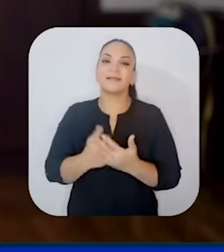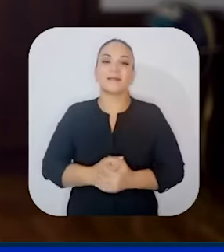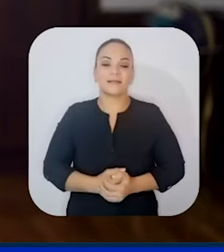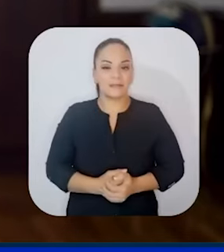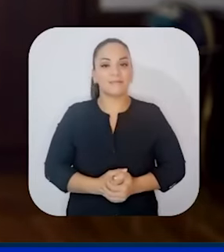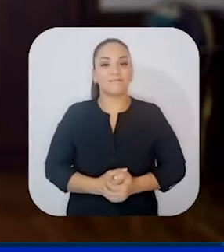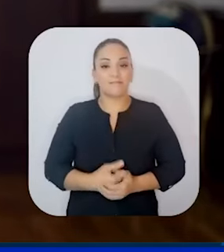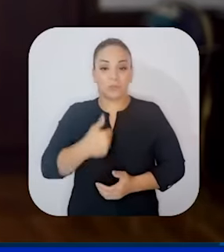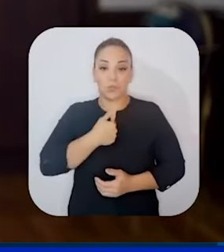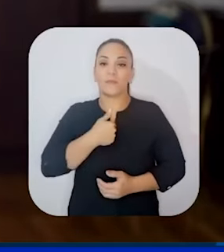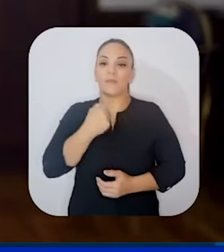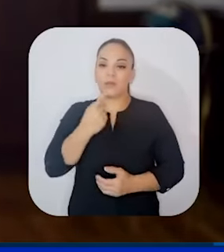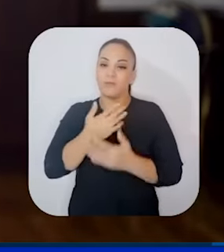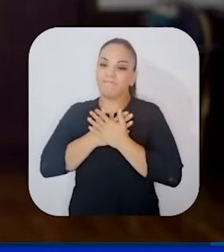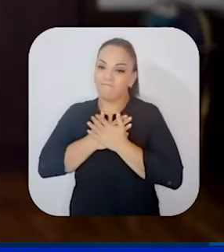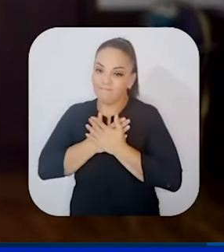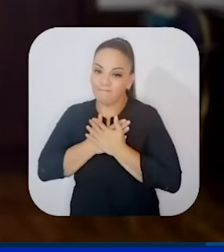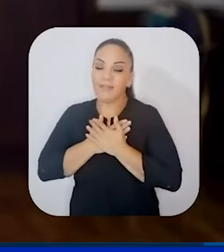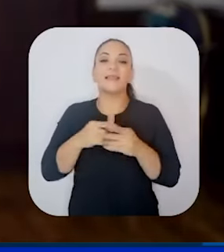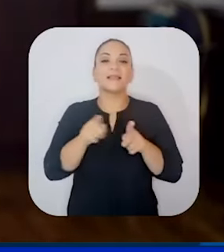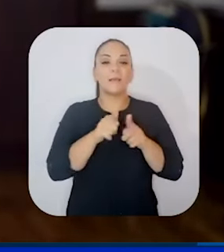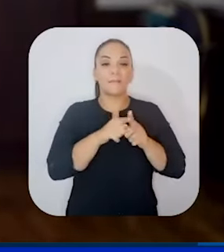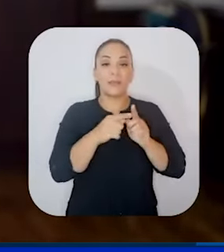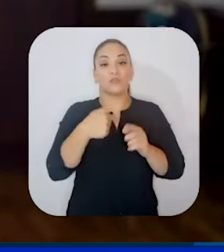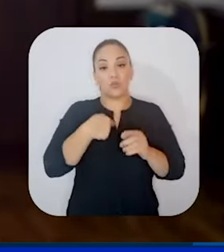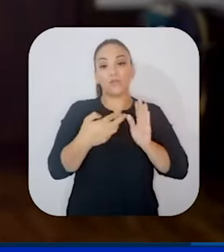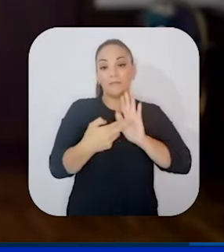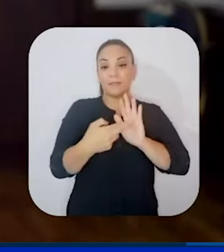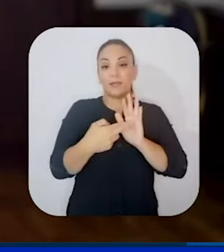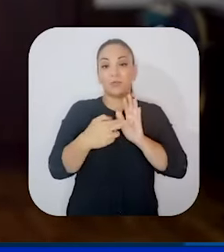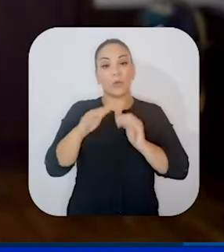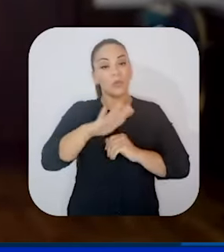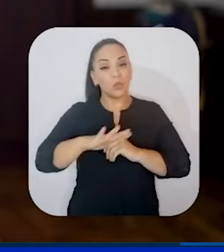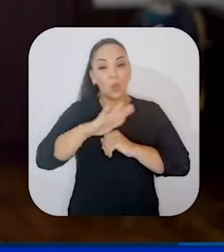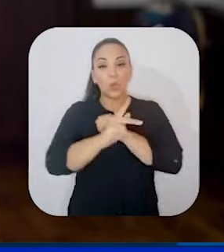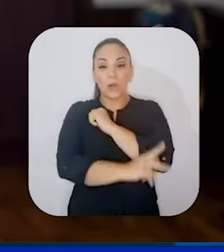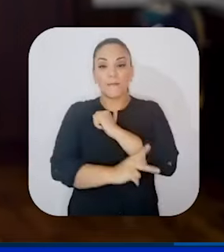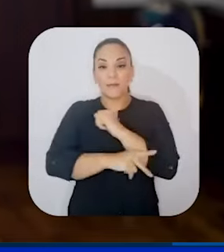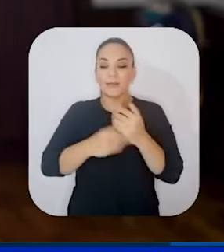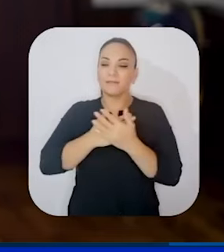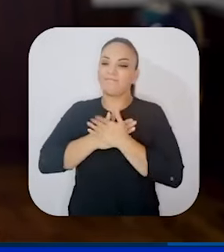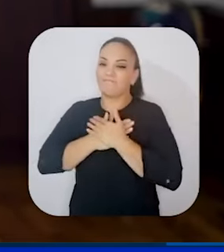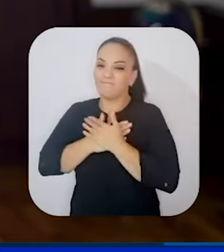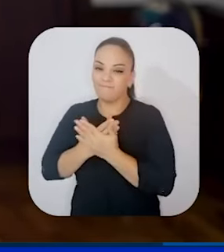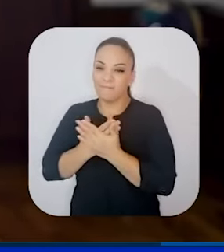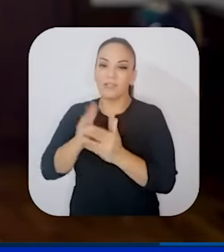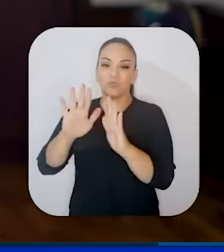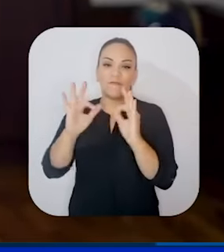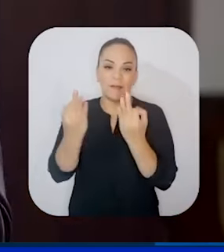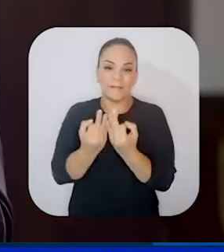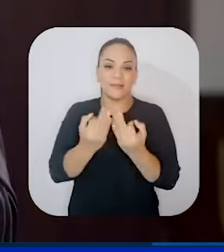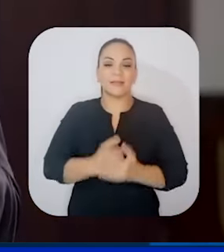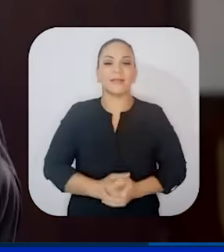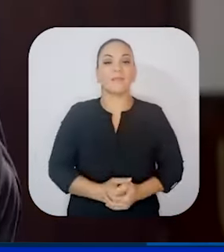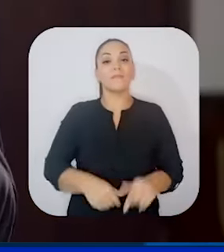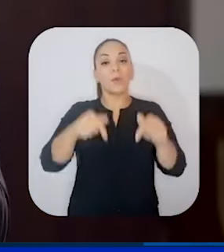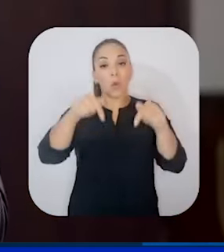condolencias a nombre personal y de todo el pueblo de Costa Rica a sus seres queridos,